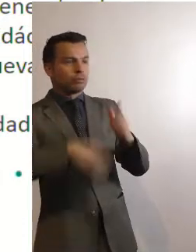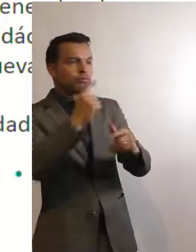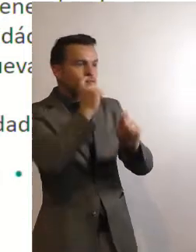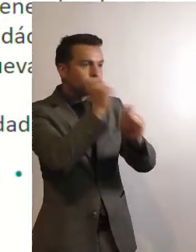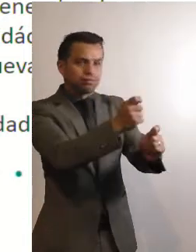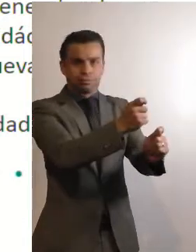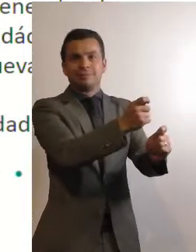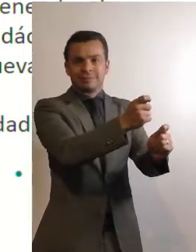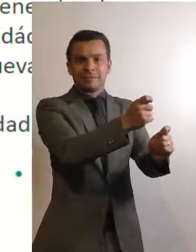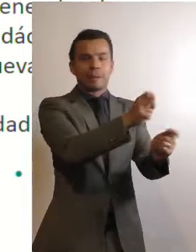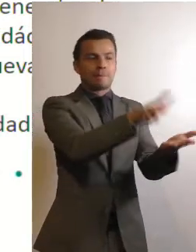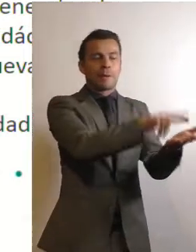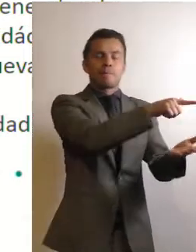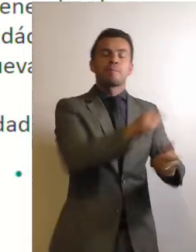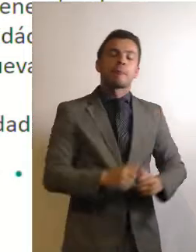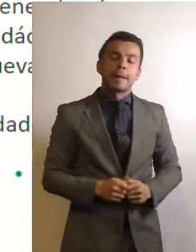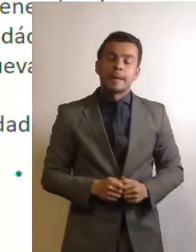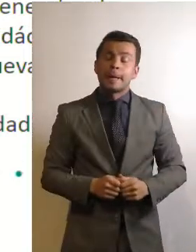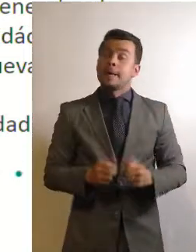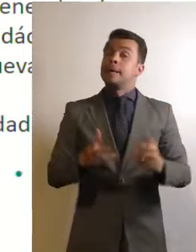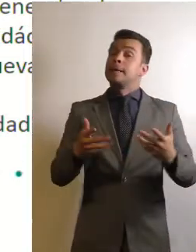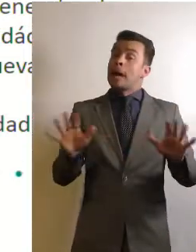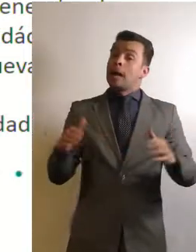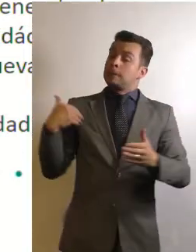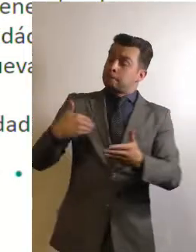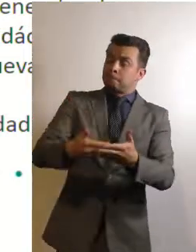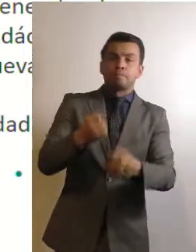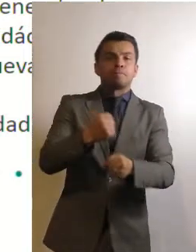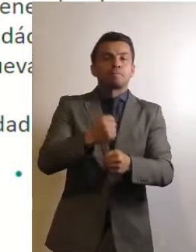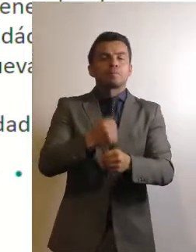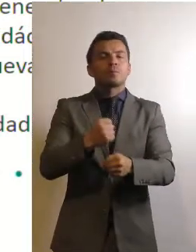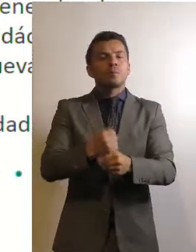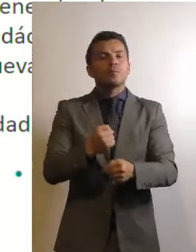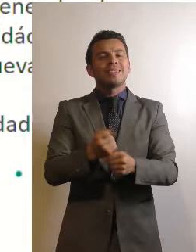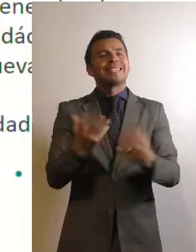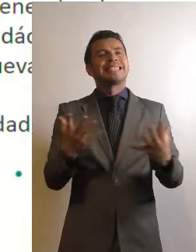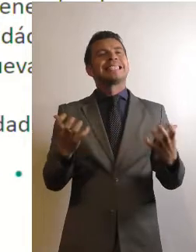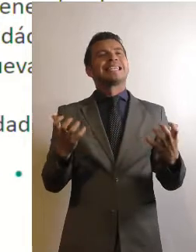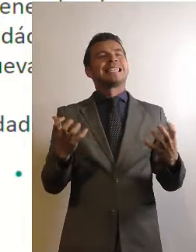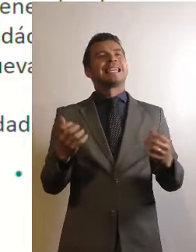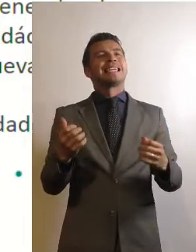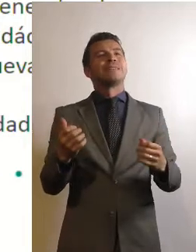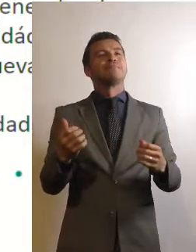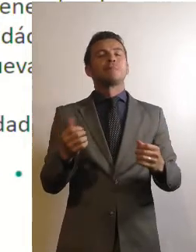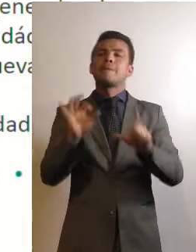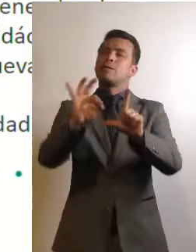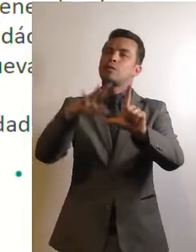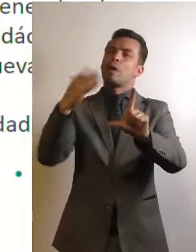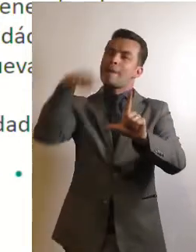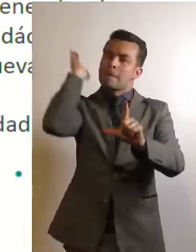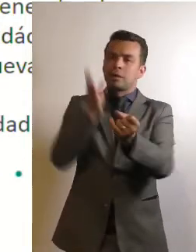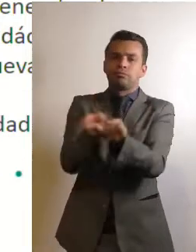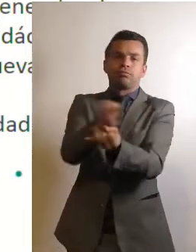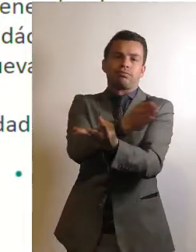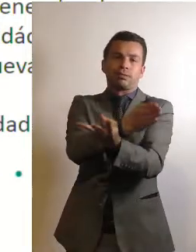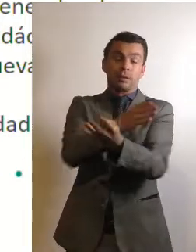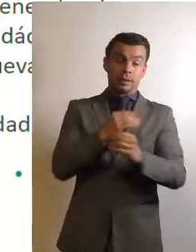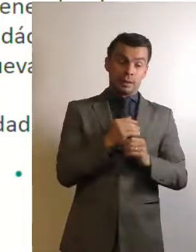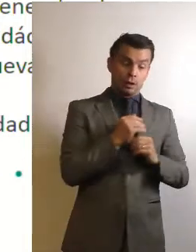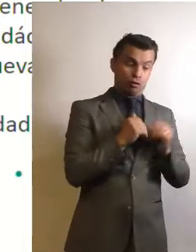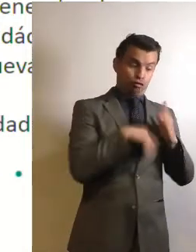De igual forma, hemos venido trabajando en incrementar nuestra oferta virtual del 2018